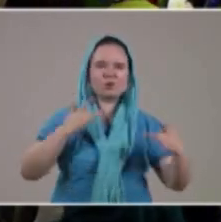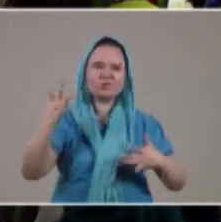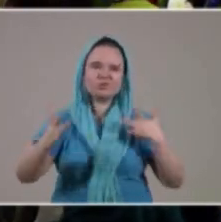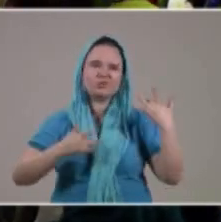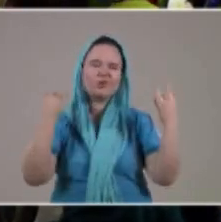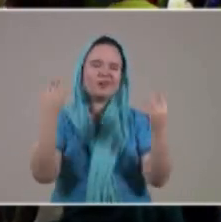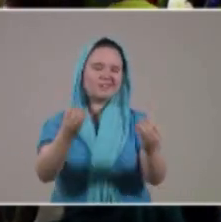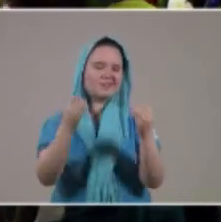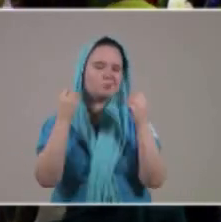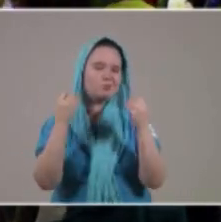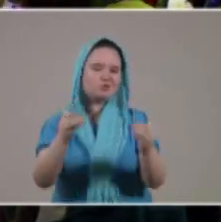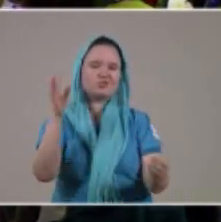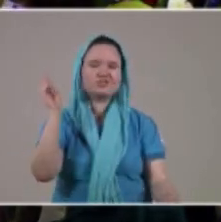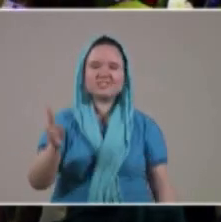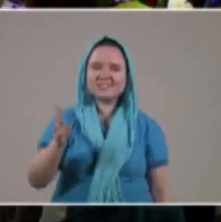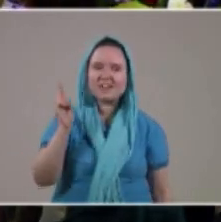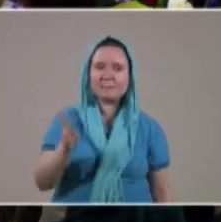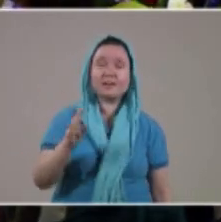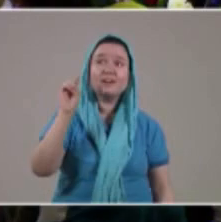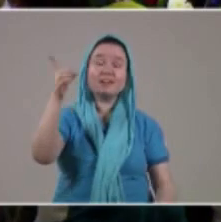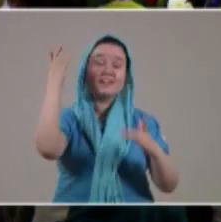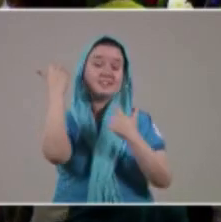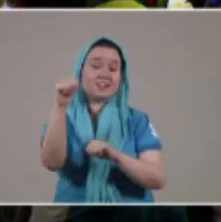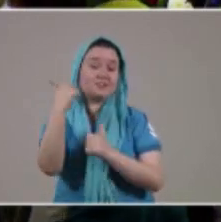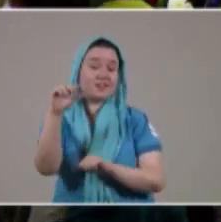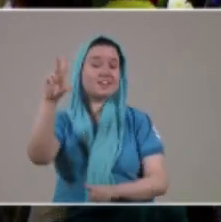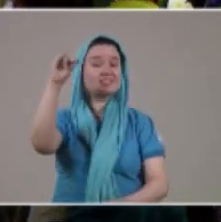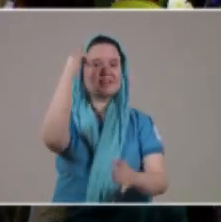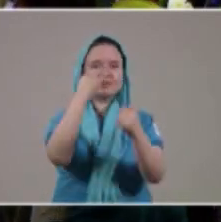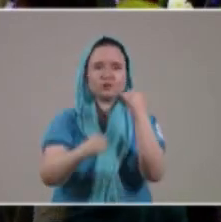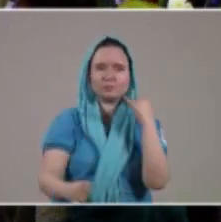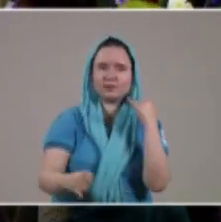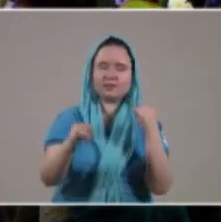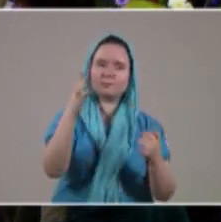abunde, Señor, y que esta fiesta no termine, Padre bendito.